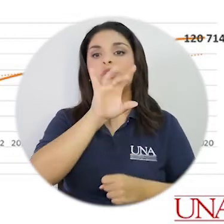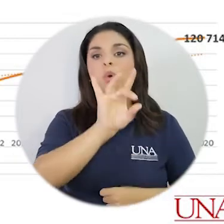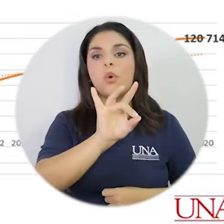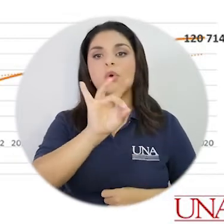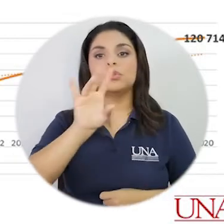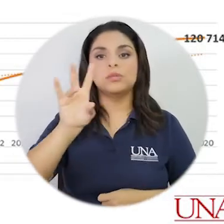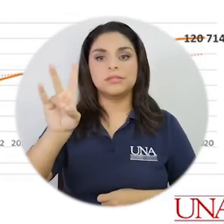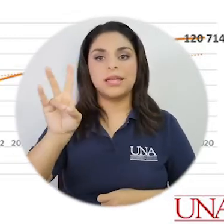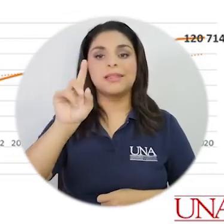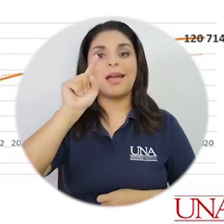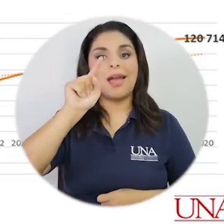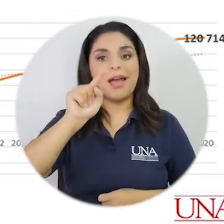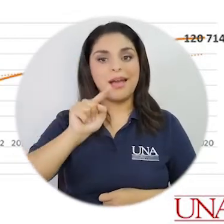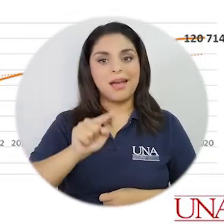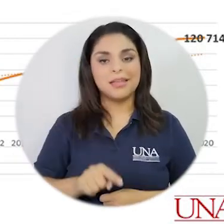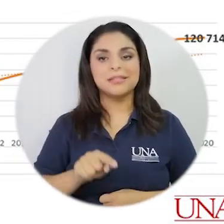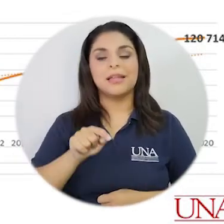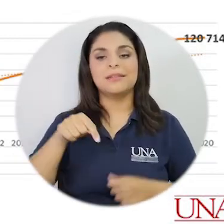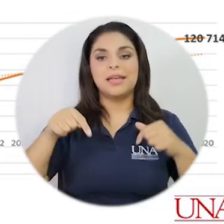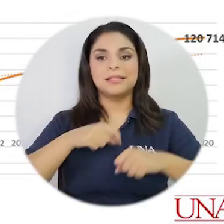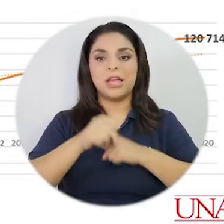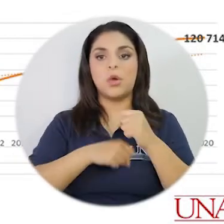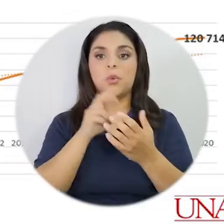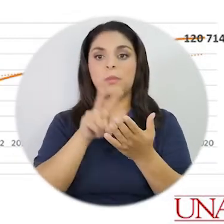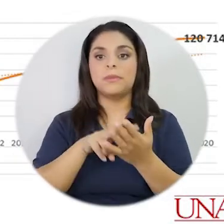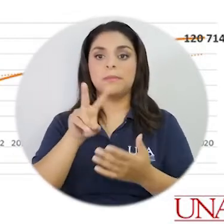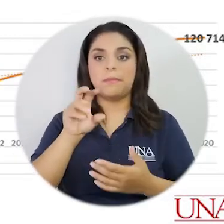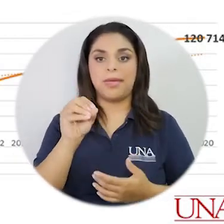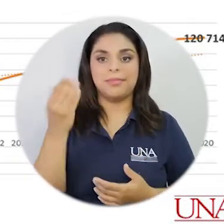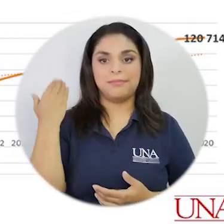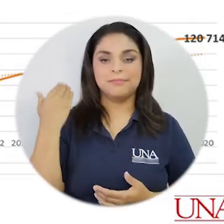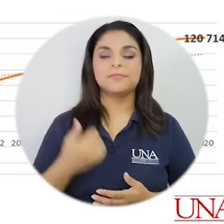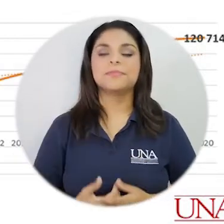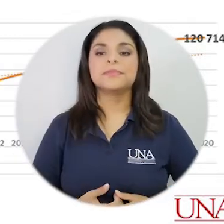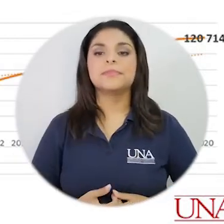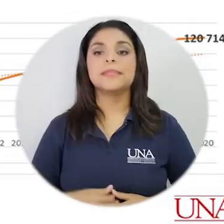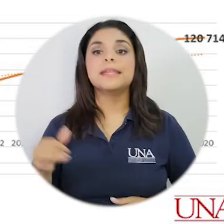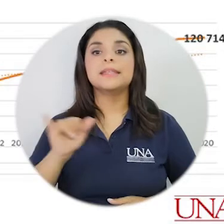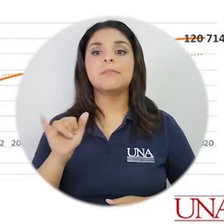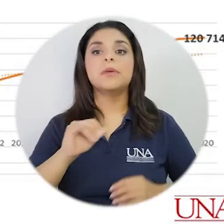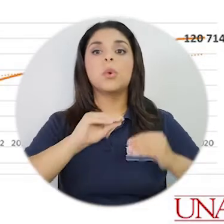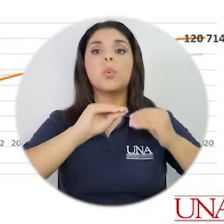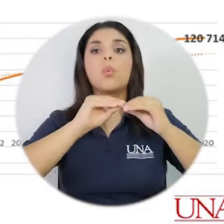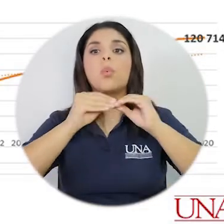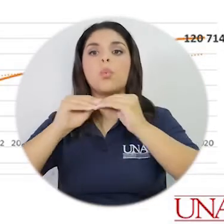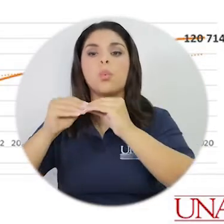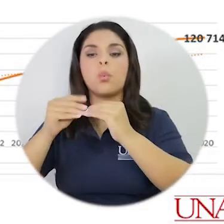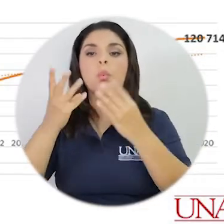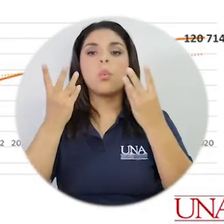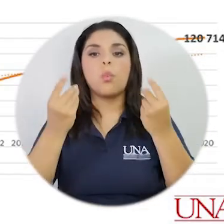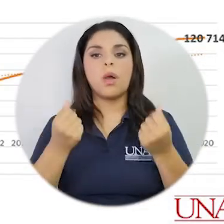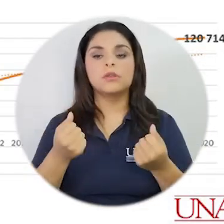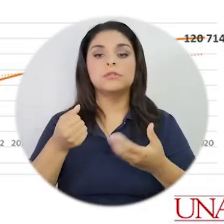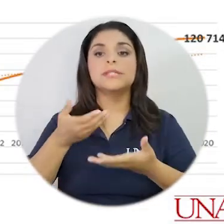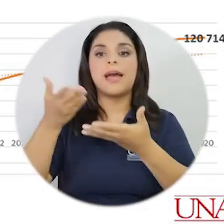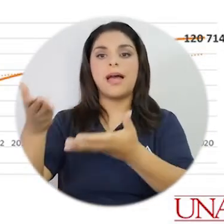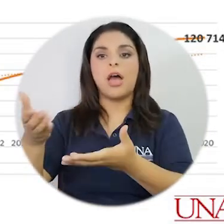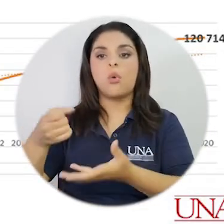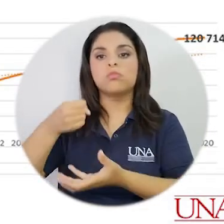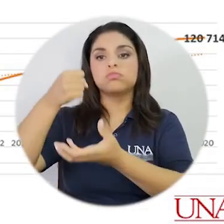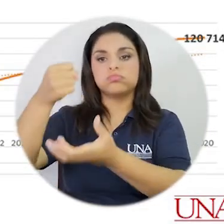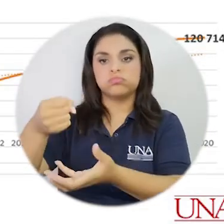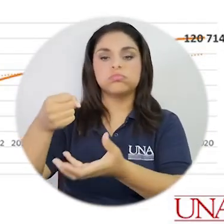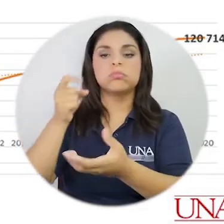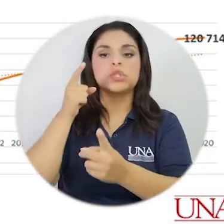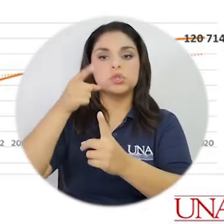año 87 al cierre del 2020 y también los montos que se han otorgado por concepto de bono